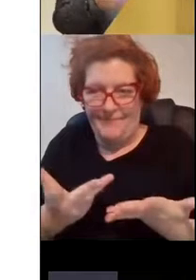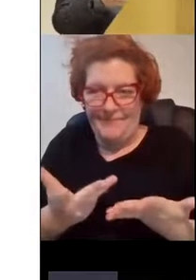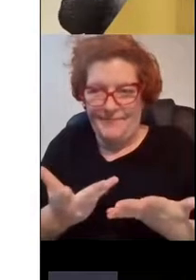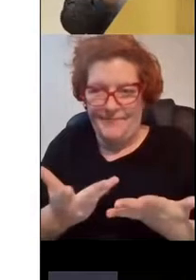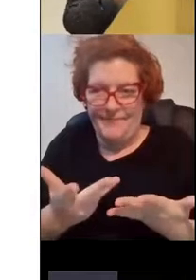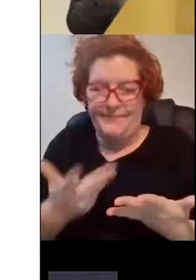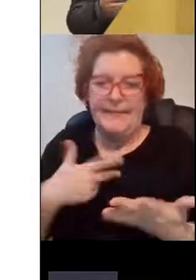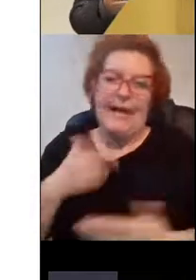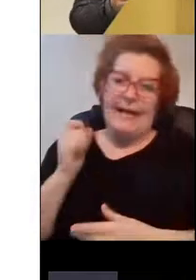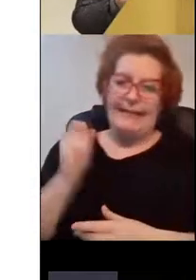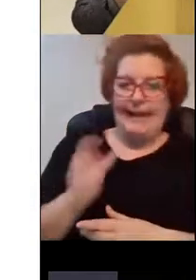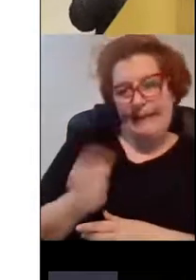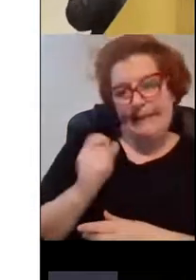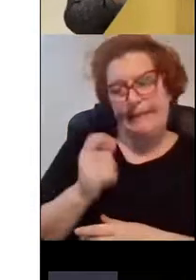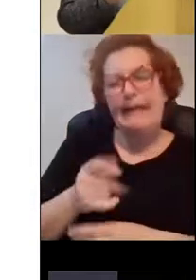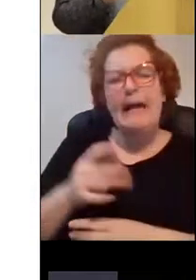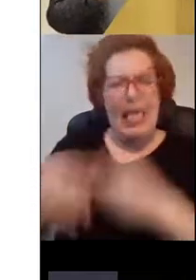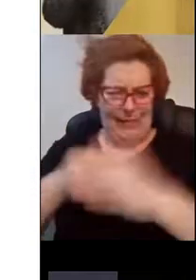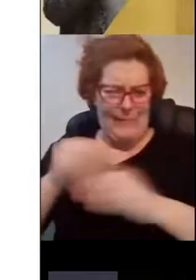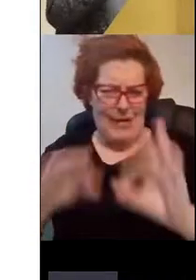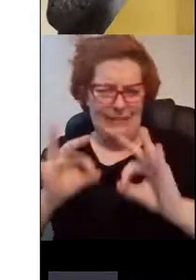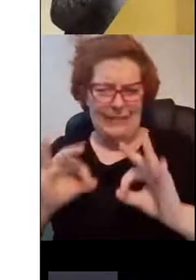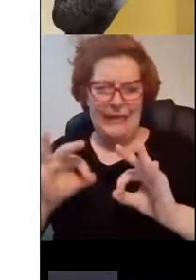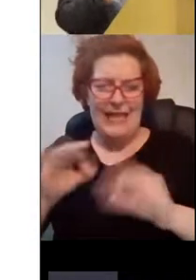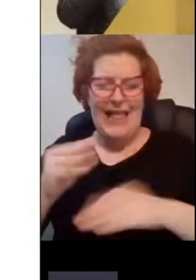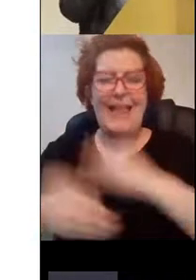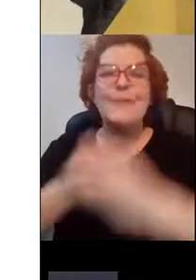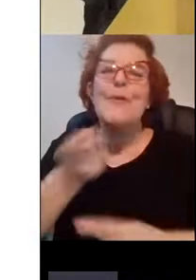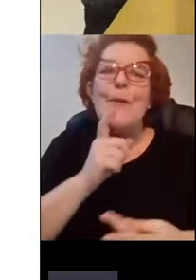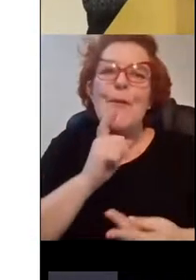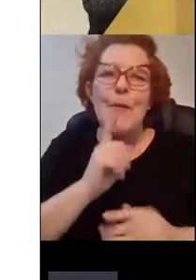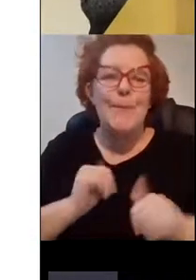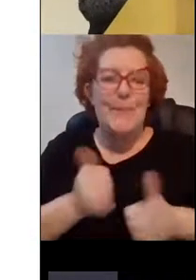y normalmente es una tónica general, lo que hacemos es